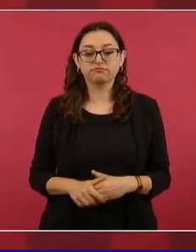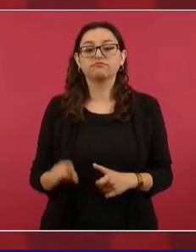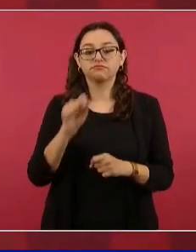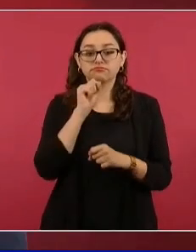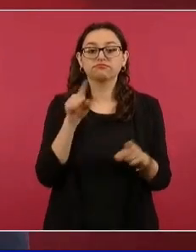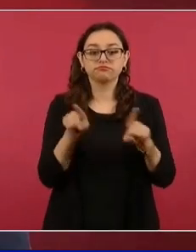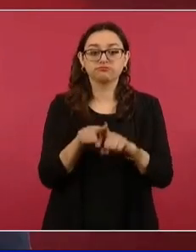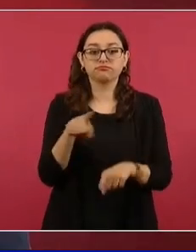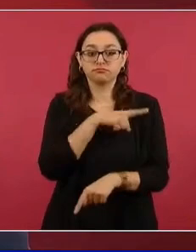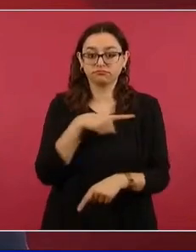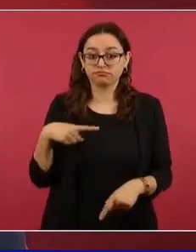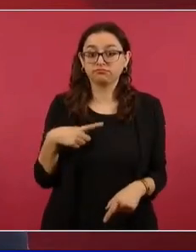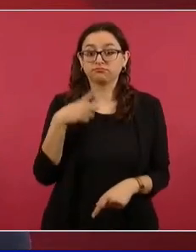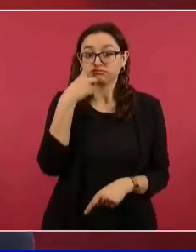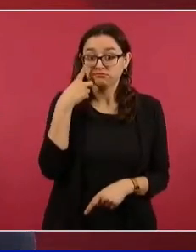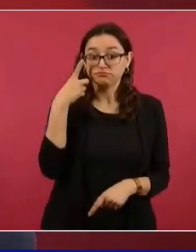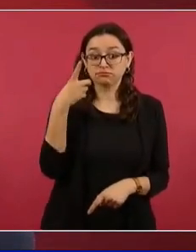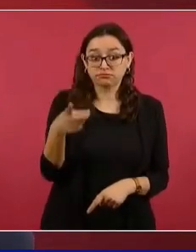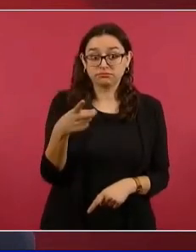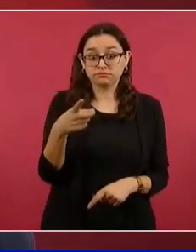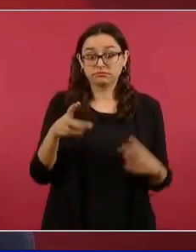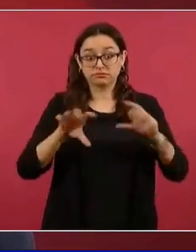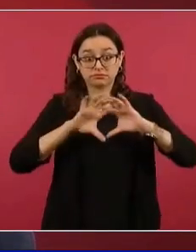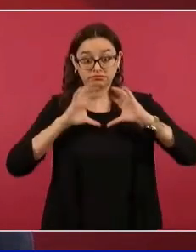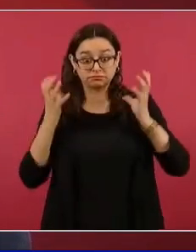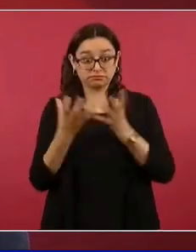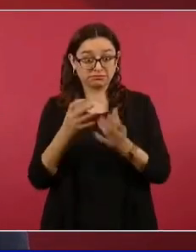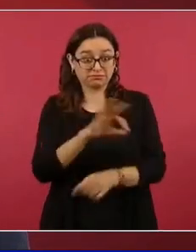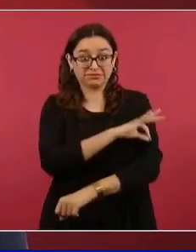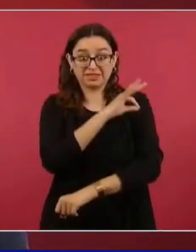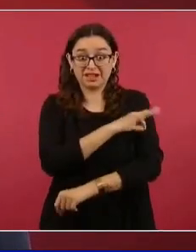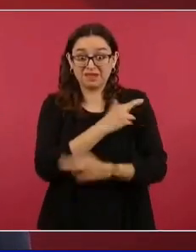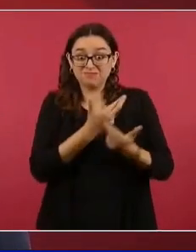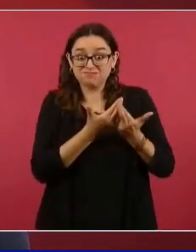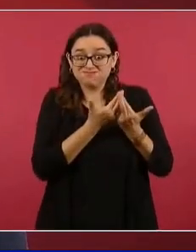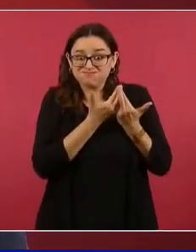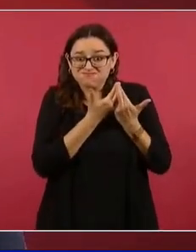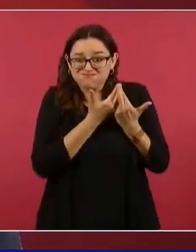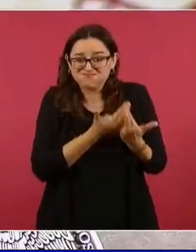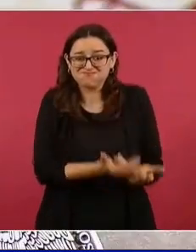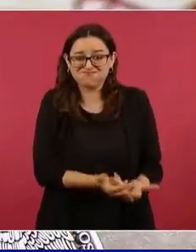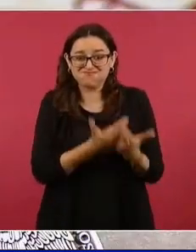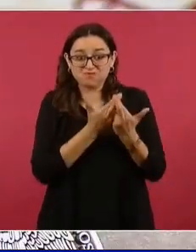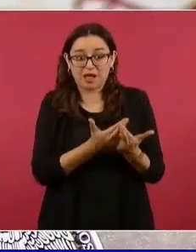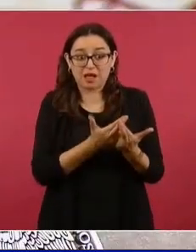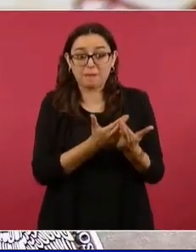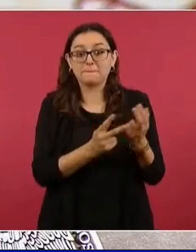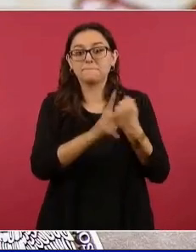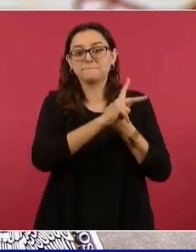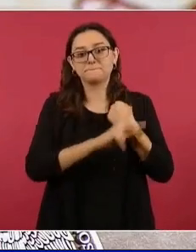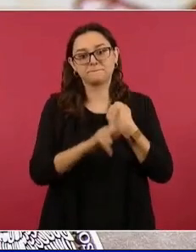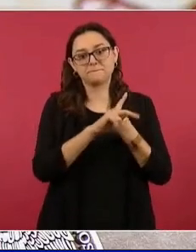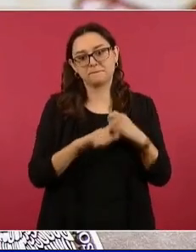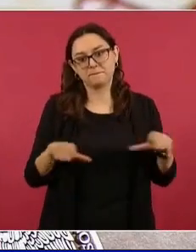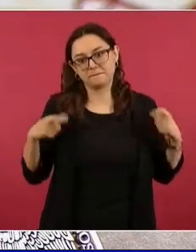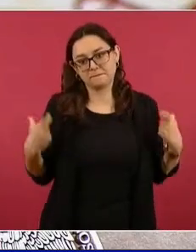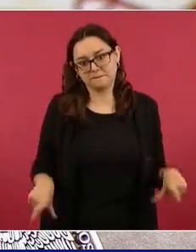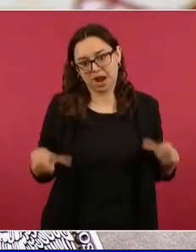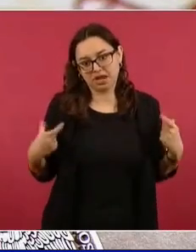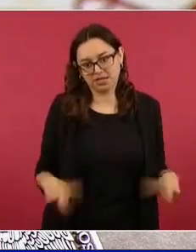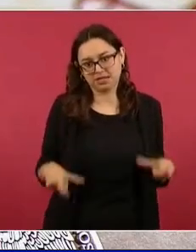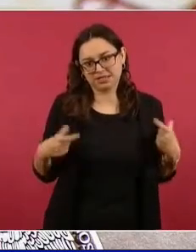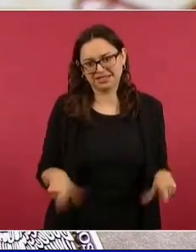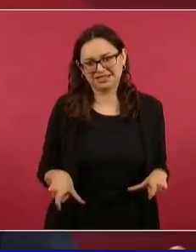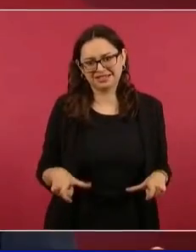que en este momento hay un excedente de vacunas en todo el mundo en los países de altos ingresos. Un excedente